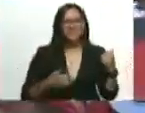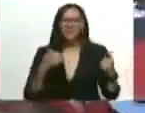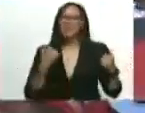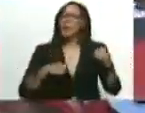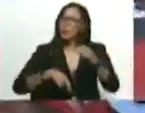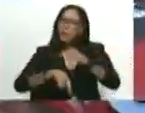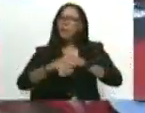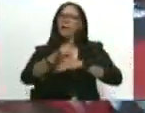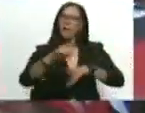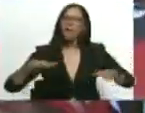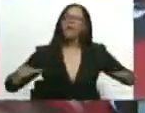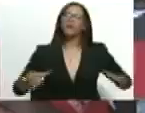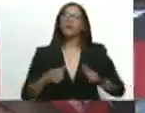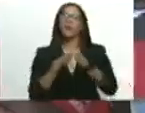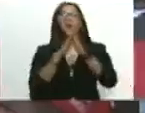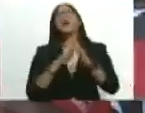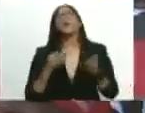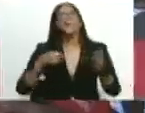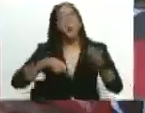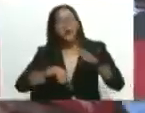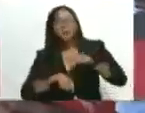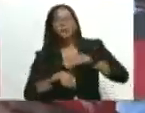Vámonos vámonos